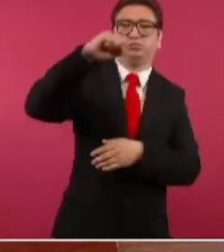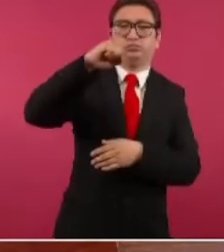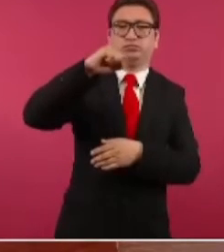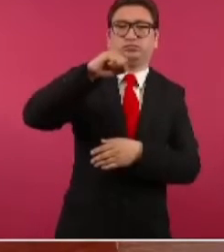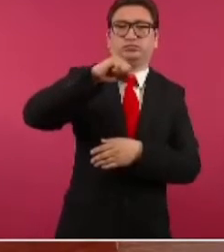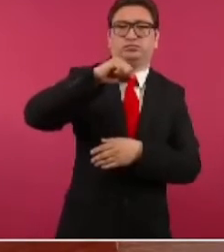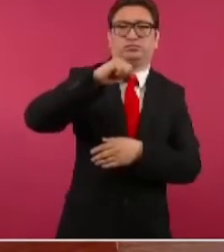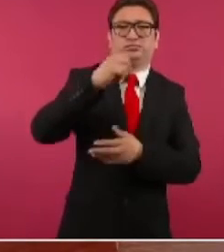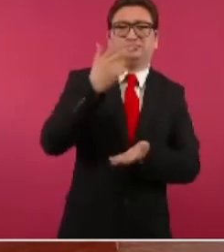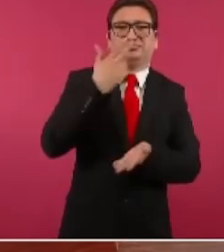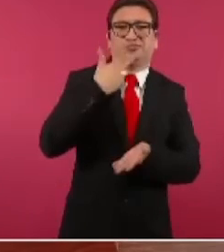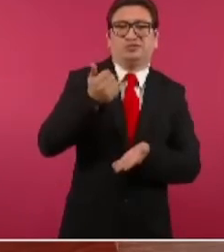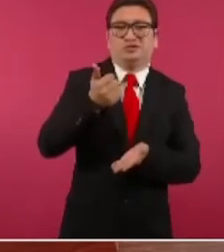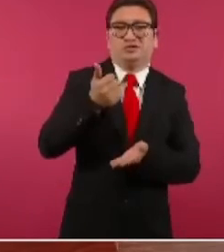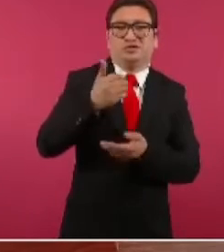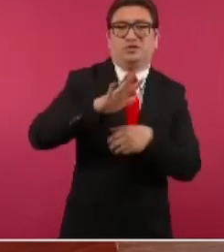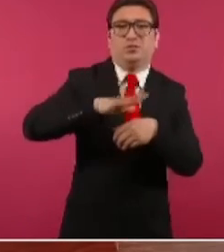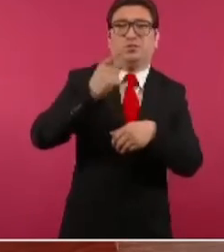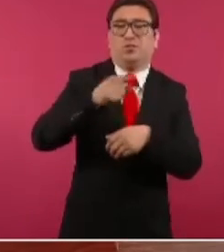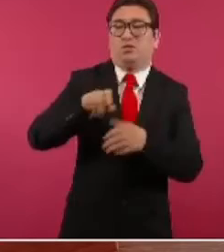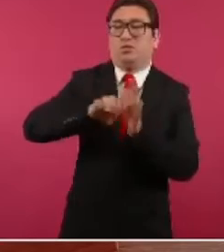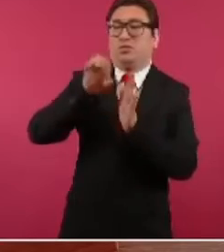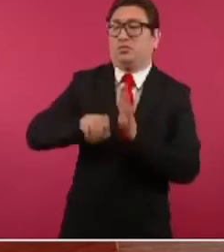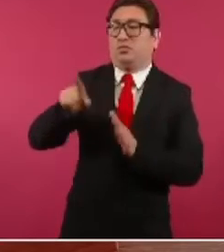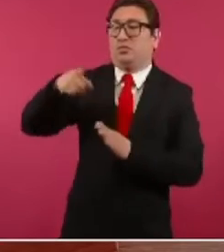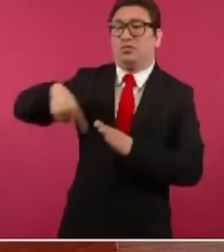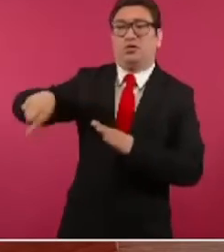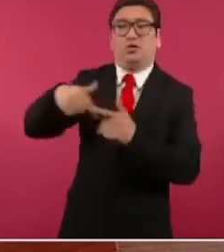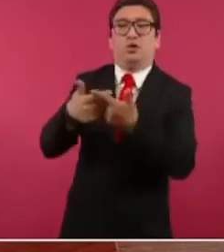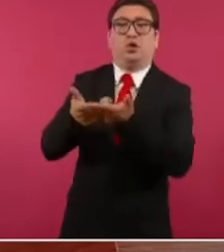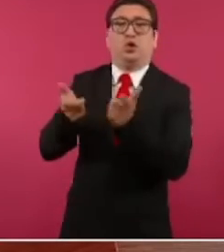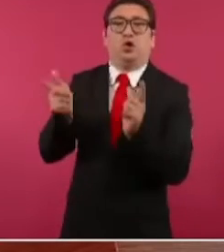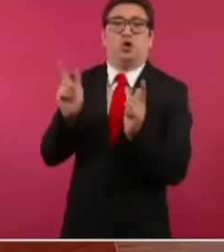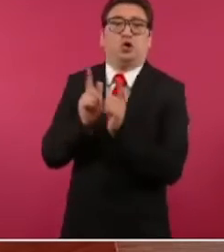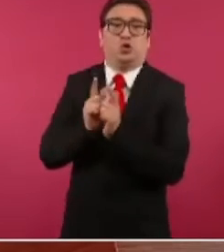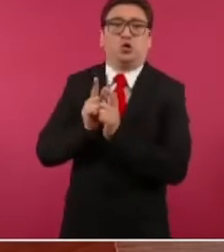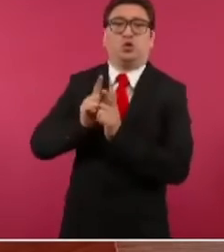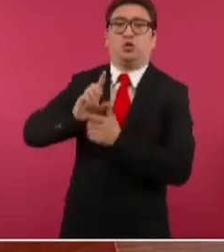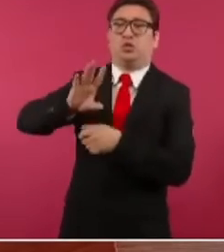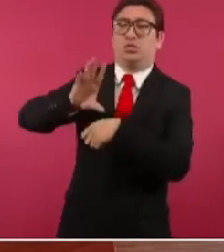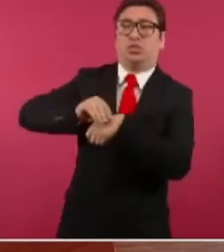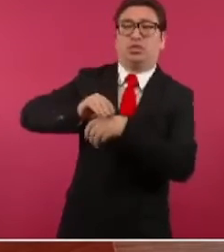si hay privilegios fiscales y corrupción?